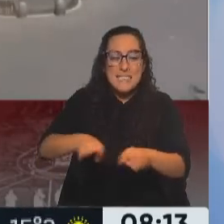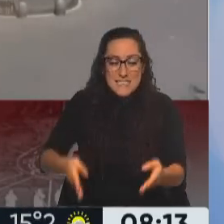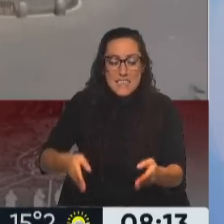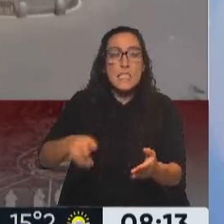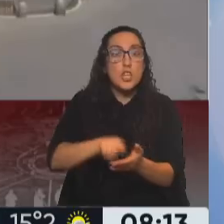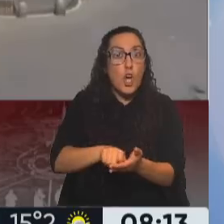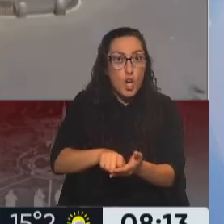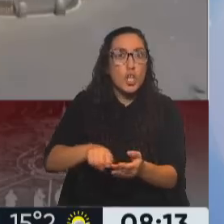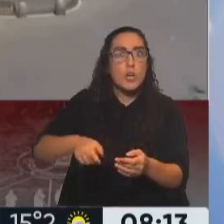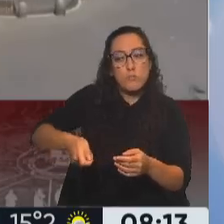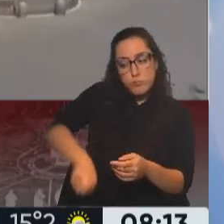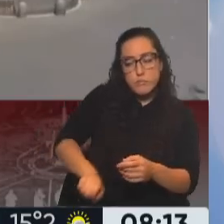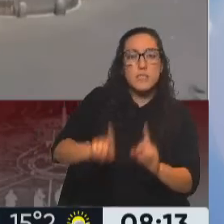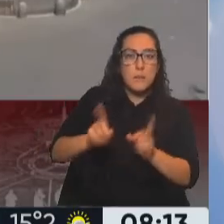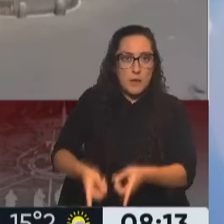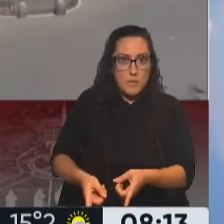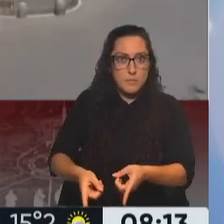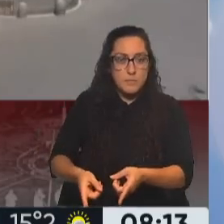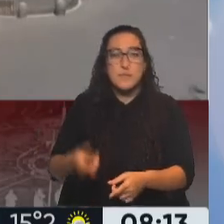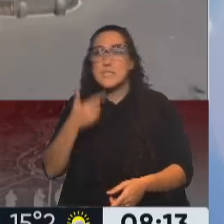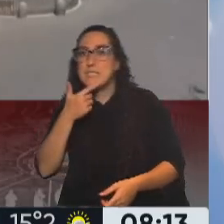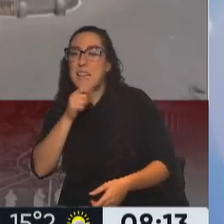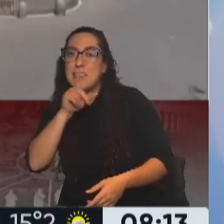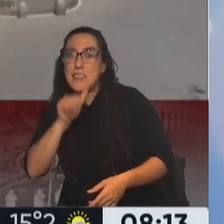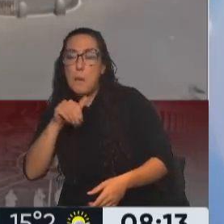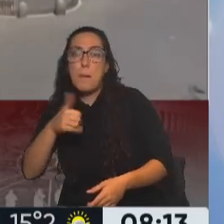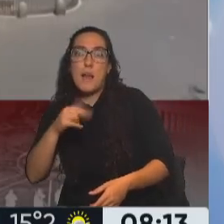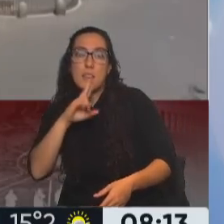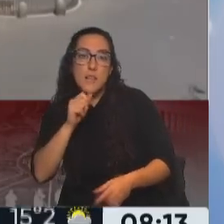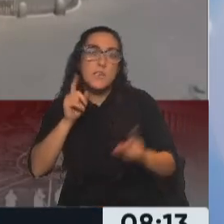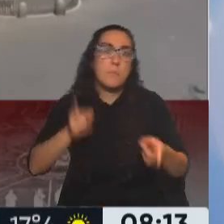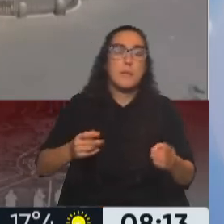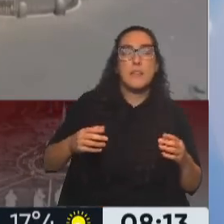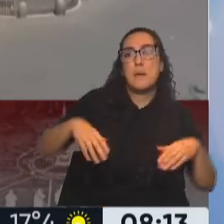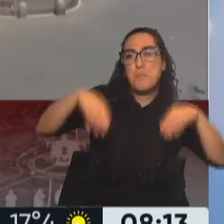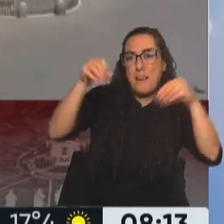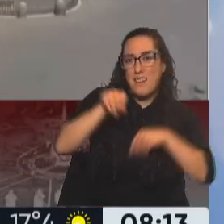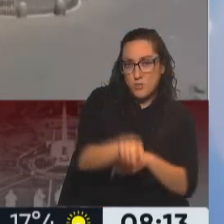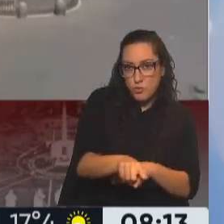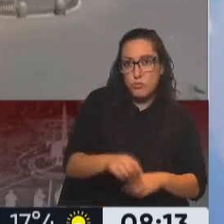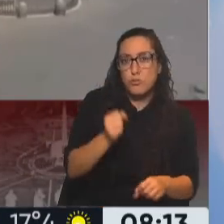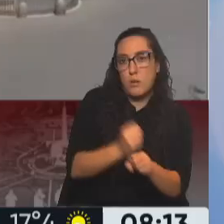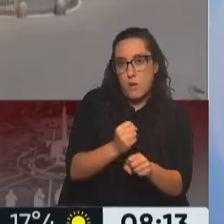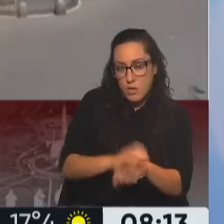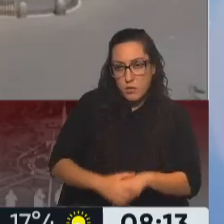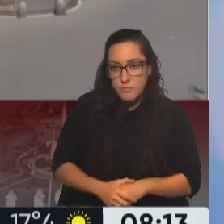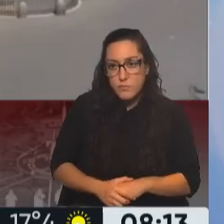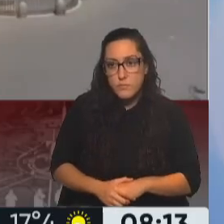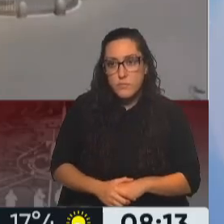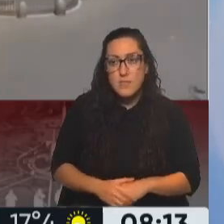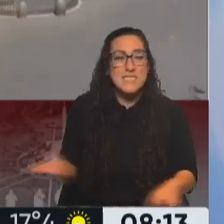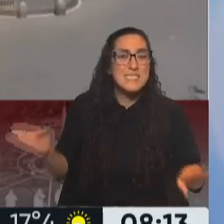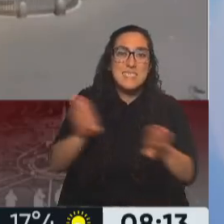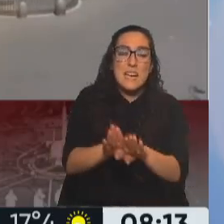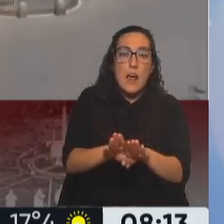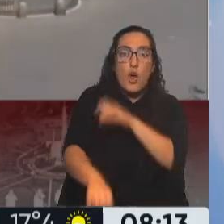sellados, el de la habitación de Santa Marta y el del Palacio Apostólico. En realidad la intención es esta, eso no se abre hasta que no hay un